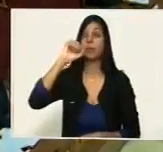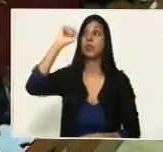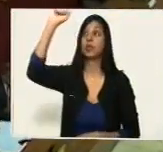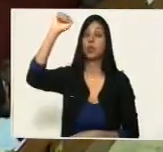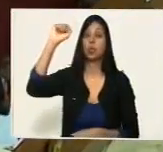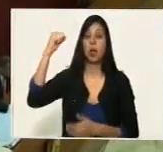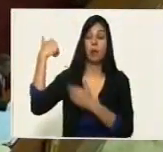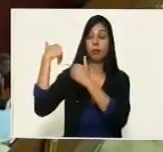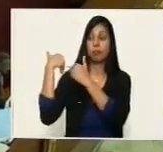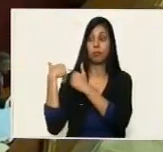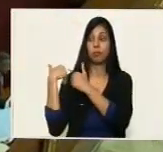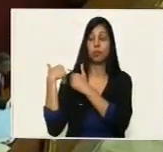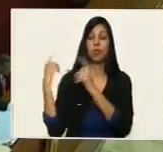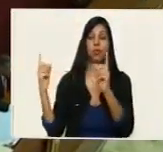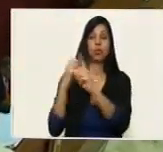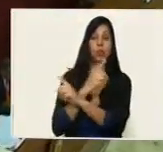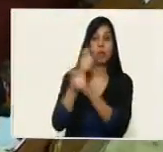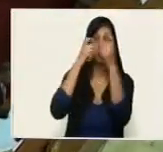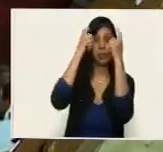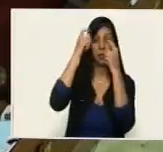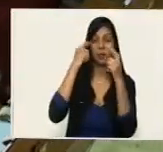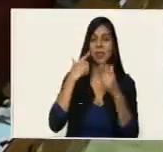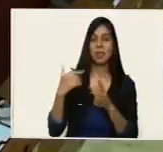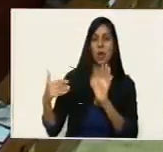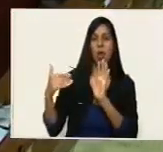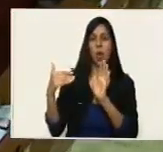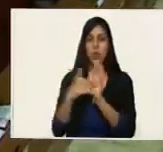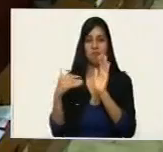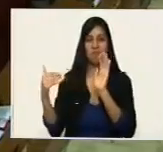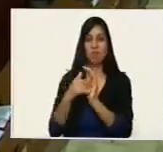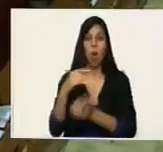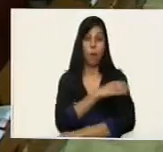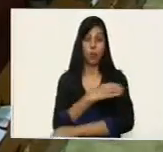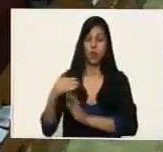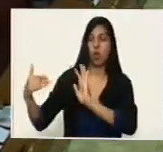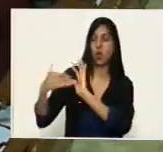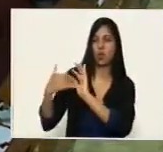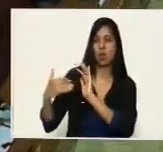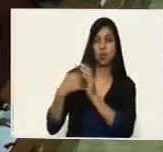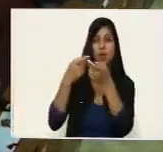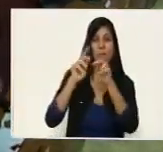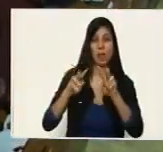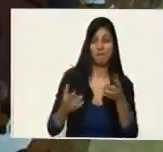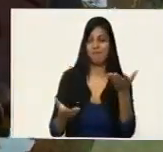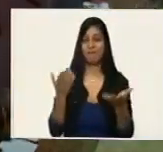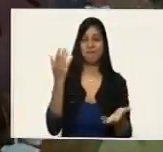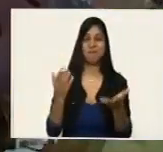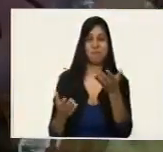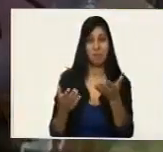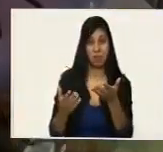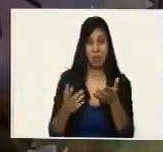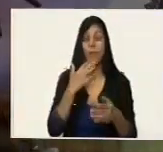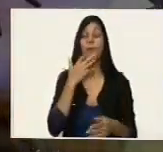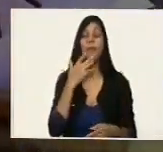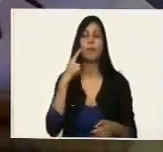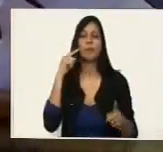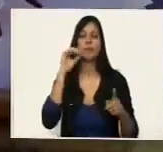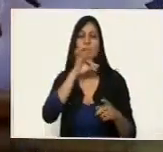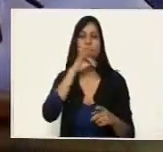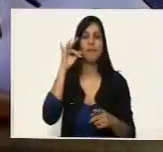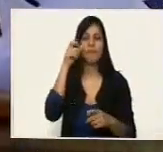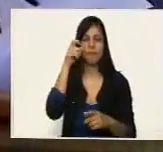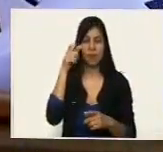le tocó asumir esta etapa de nuevos ataques y agresiones a la paz de Venezuela con la componente de instancias como la Fiscalía General de la